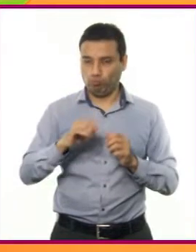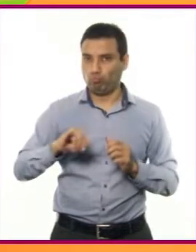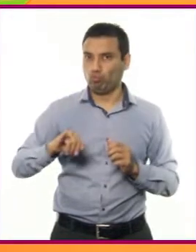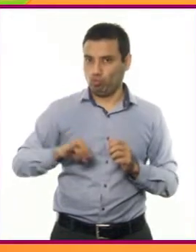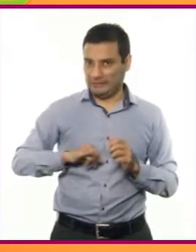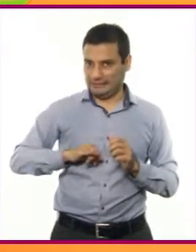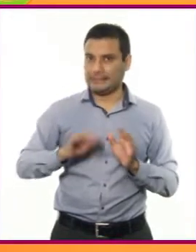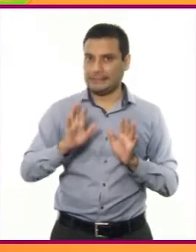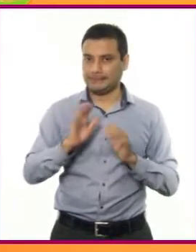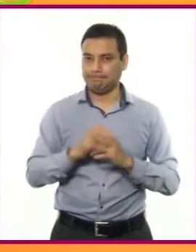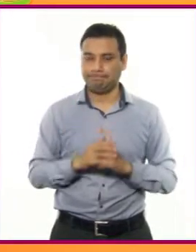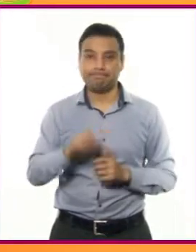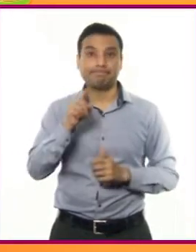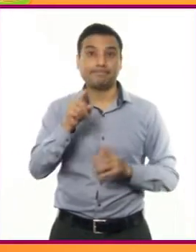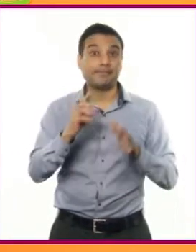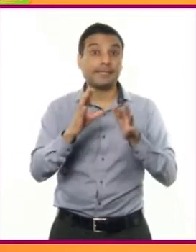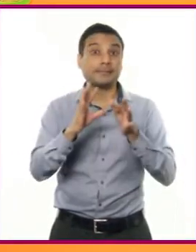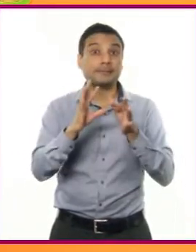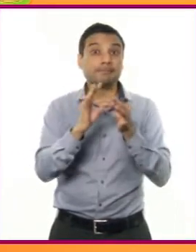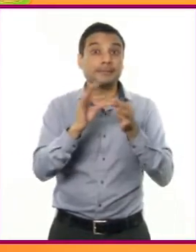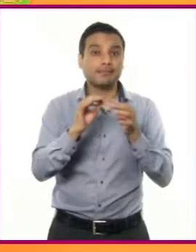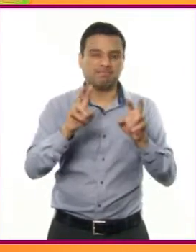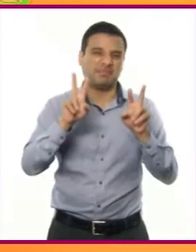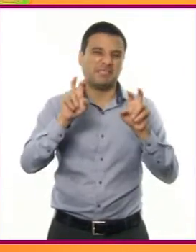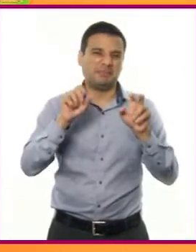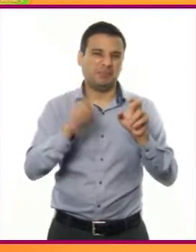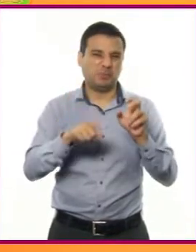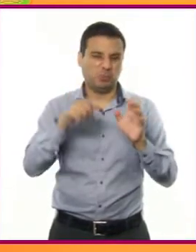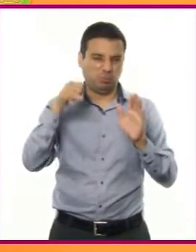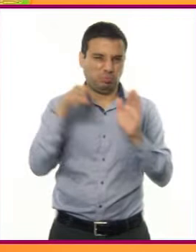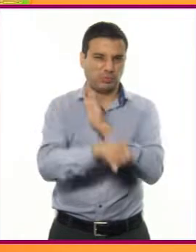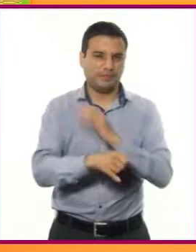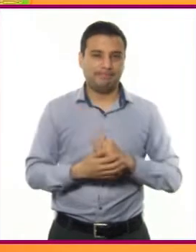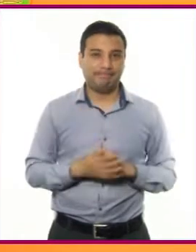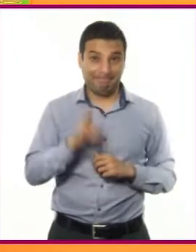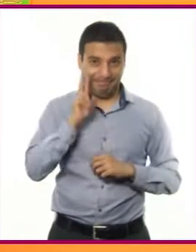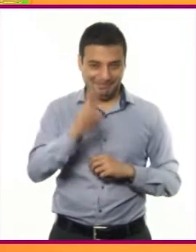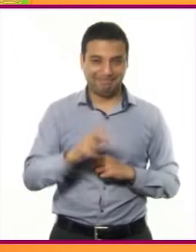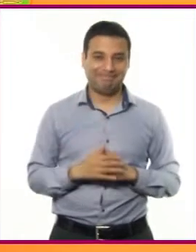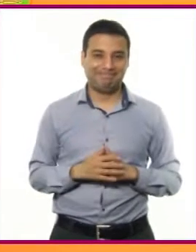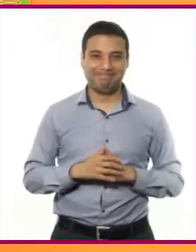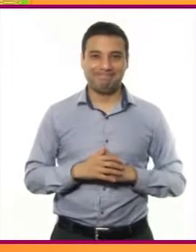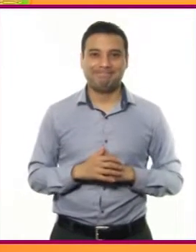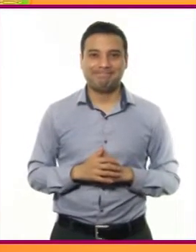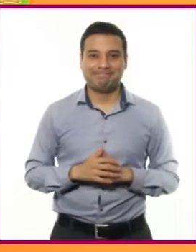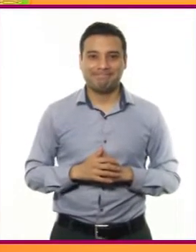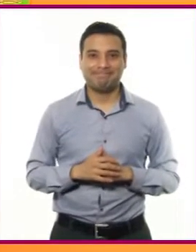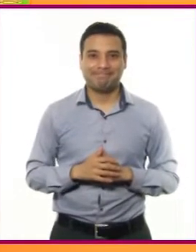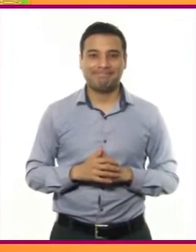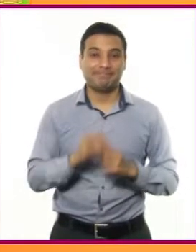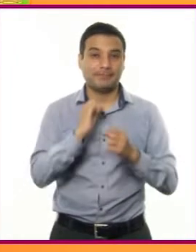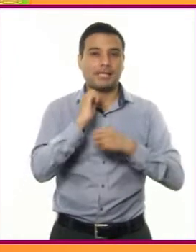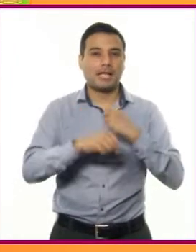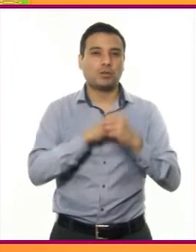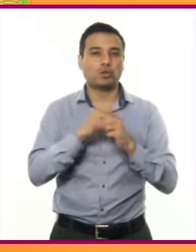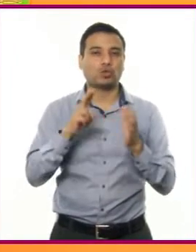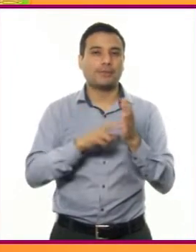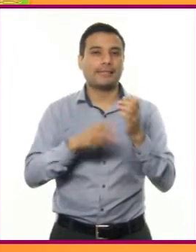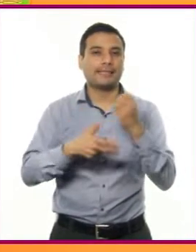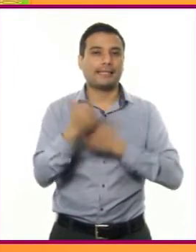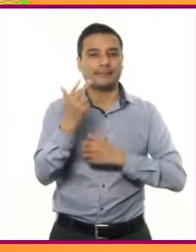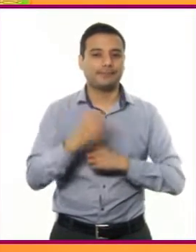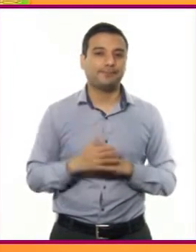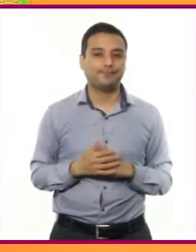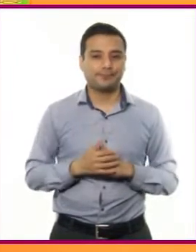interesante que nos permitirá profundizar sobre el propósito de hoy? Es del año 2013, escrito